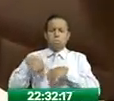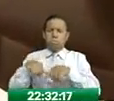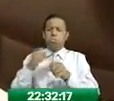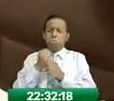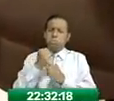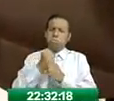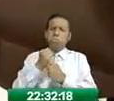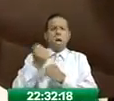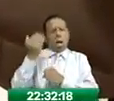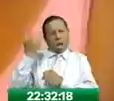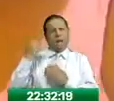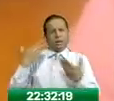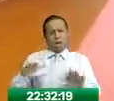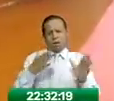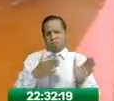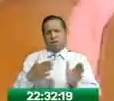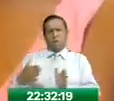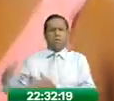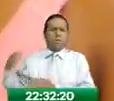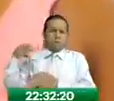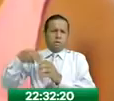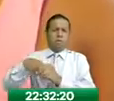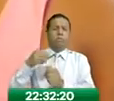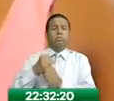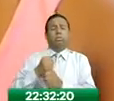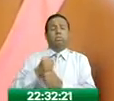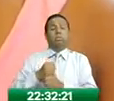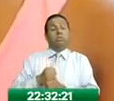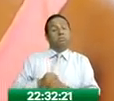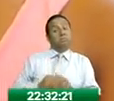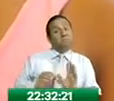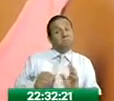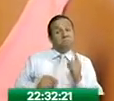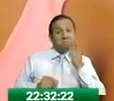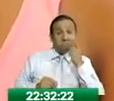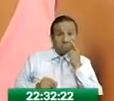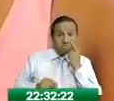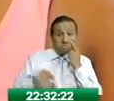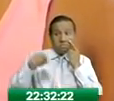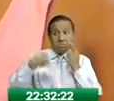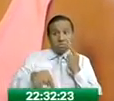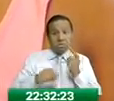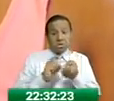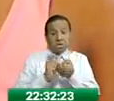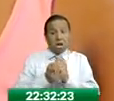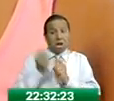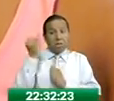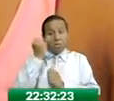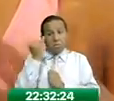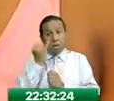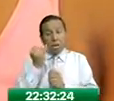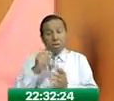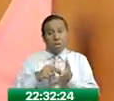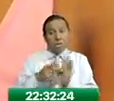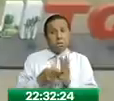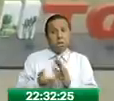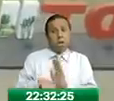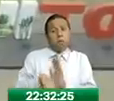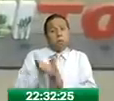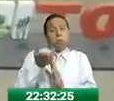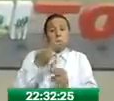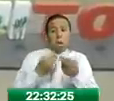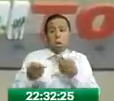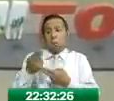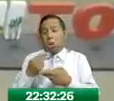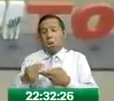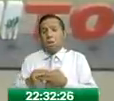en la planificación. Claro, eso espero, porque ya gracias a ello ya pasamos al semáforo verde, se pueda incrementar un poco más la venta. Naranjito